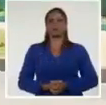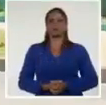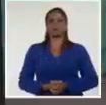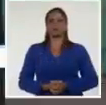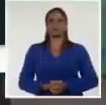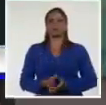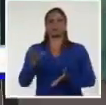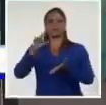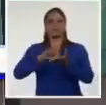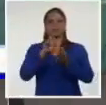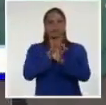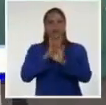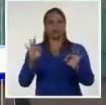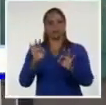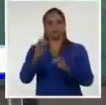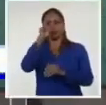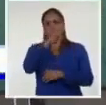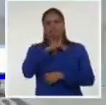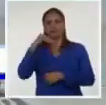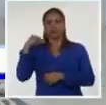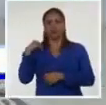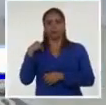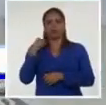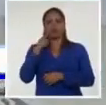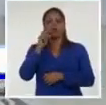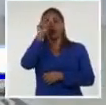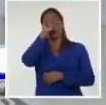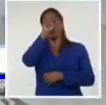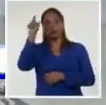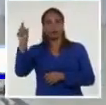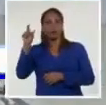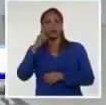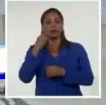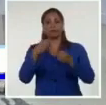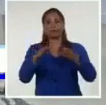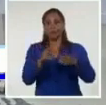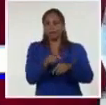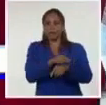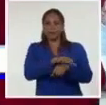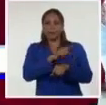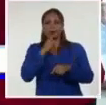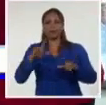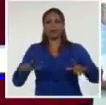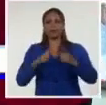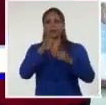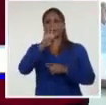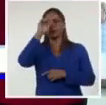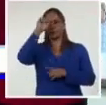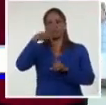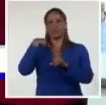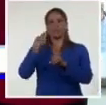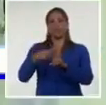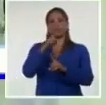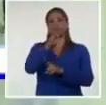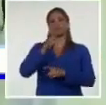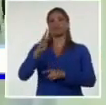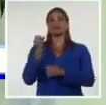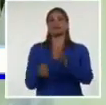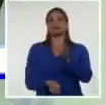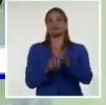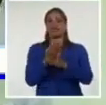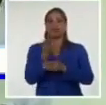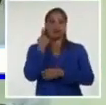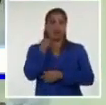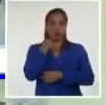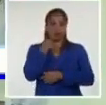al Centro Especializado Ambulatorio Héroes de Playa Girón, un hospital de cuya reinauguración se cumple este 4 de septiembre, 13 años, llegó